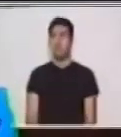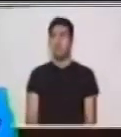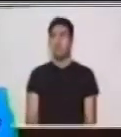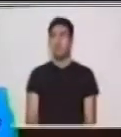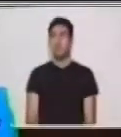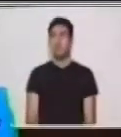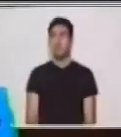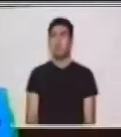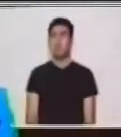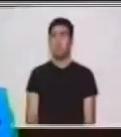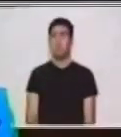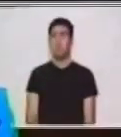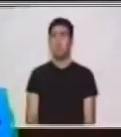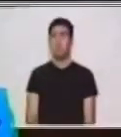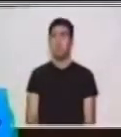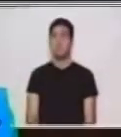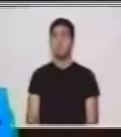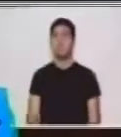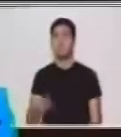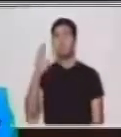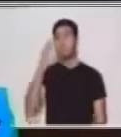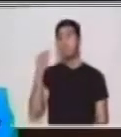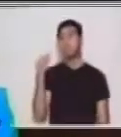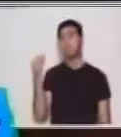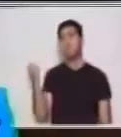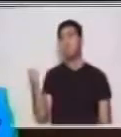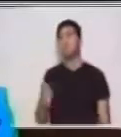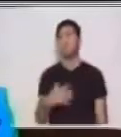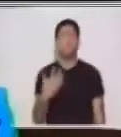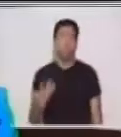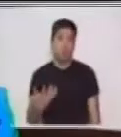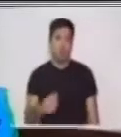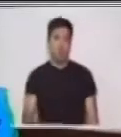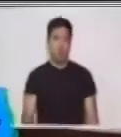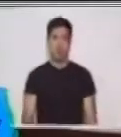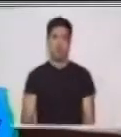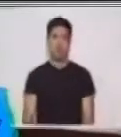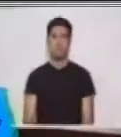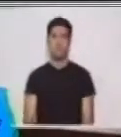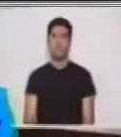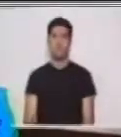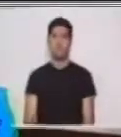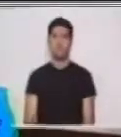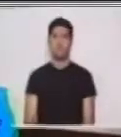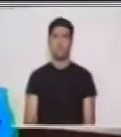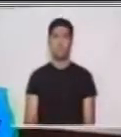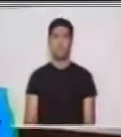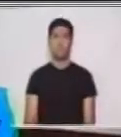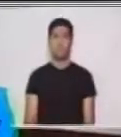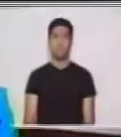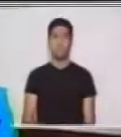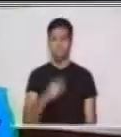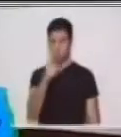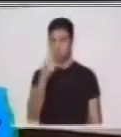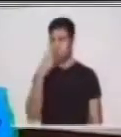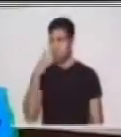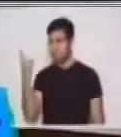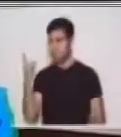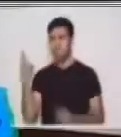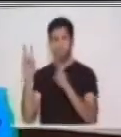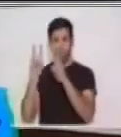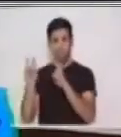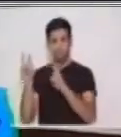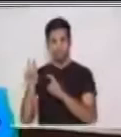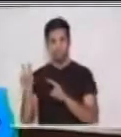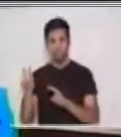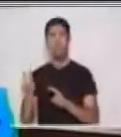esta figura se le llama prisma rectangular? A ver, Quiero que pienses, analices, porque parte de la